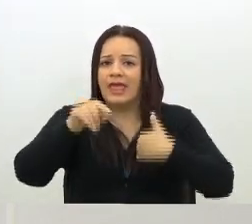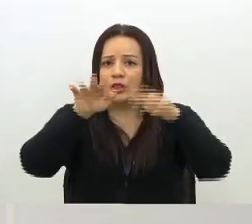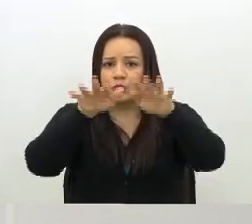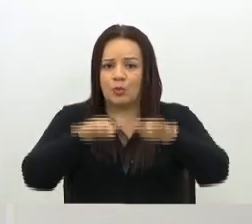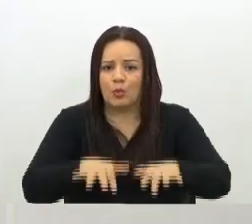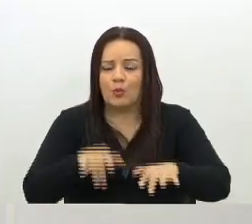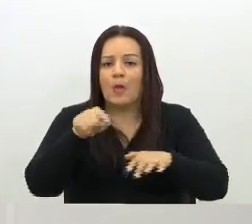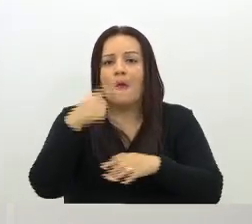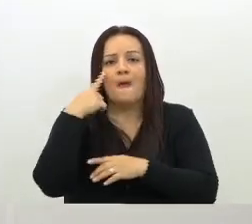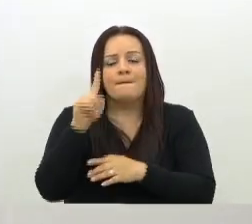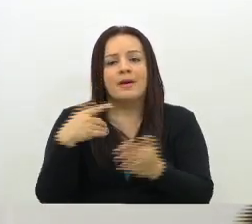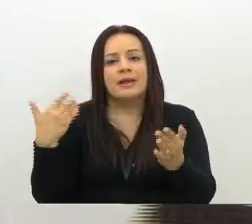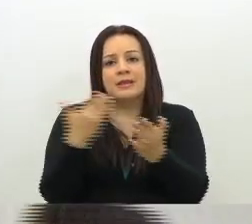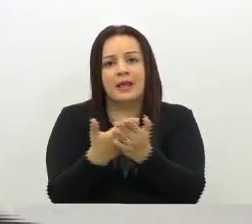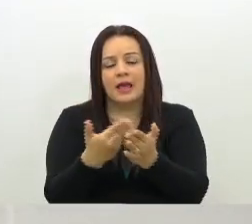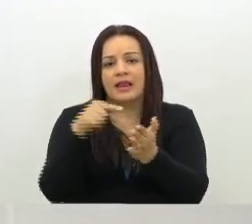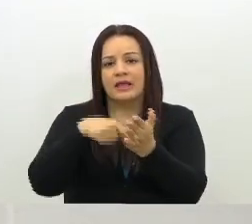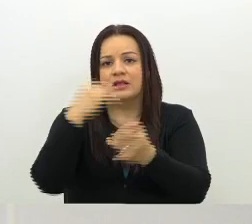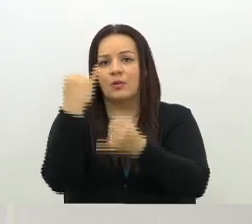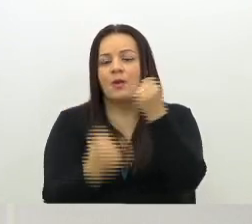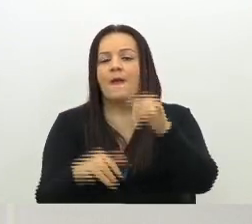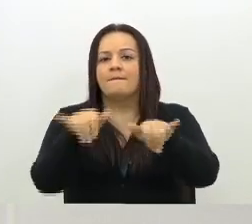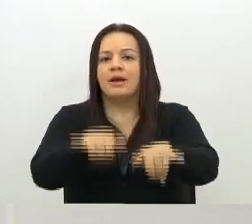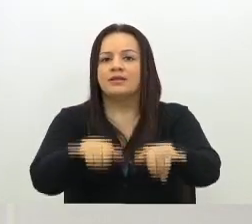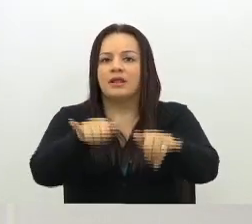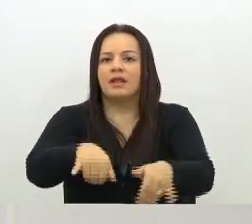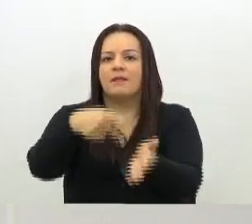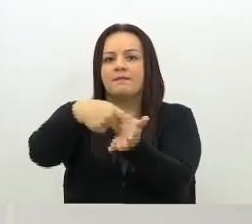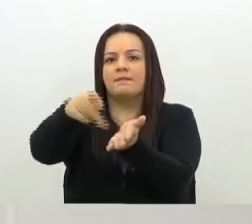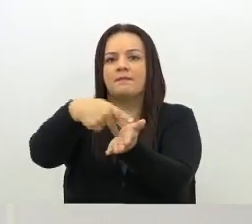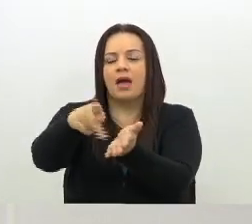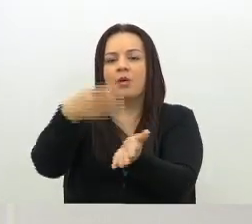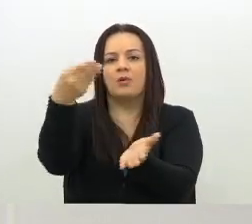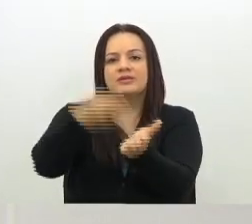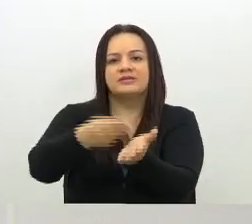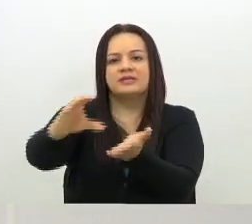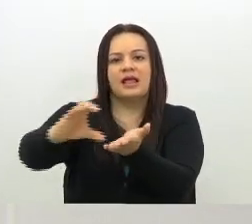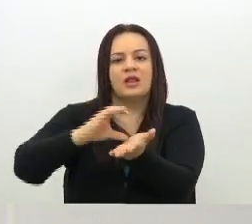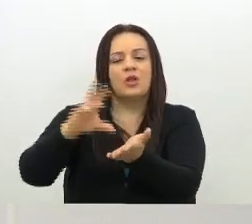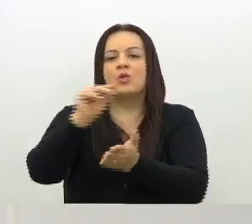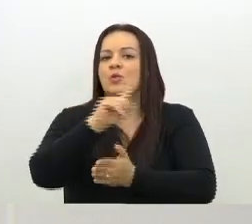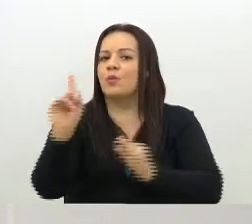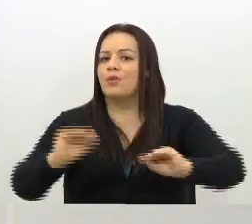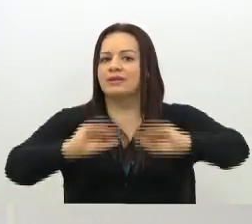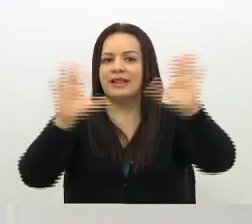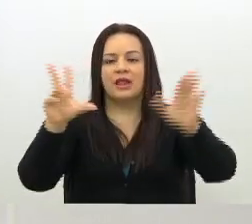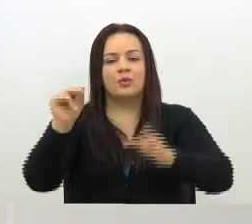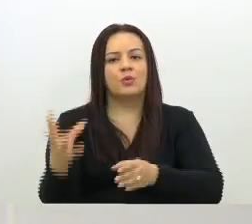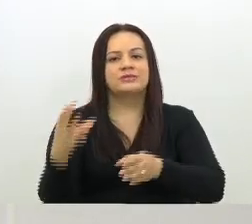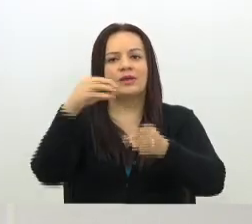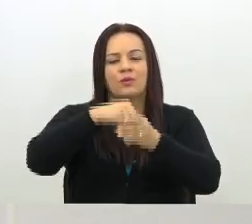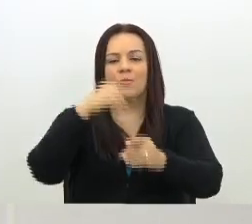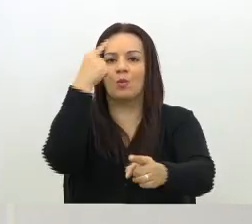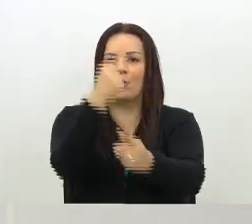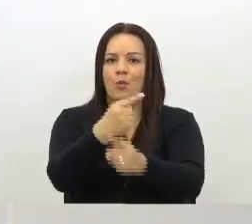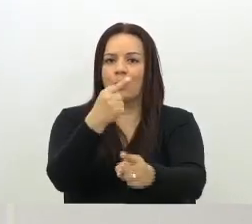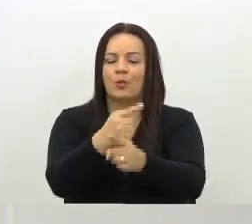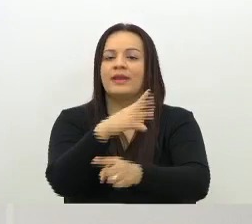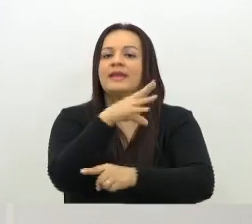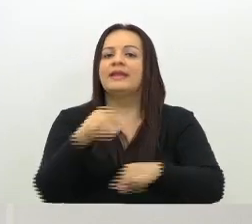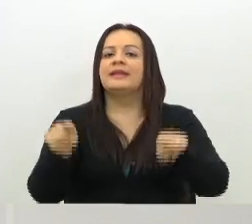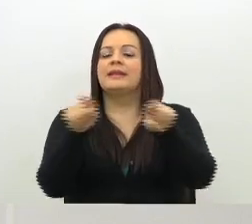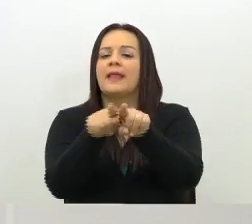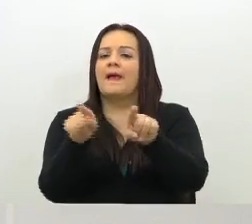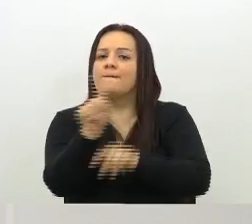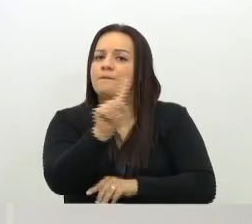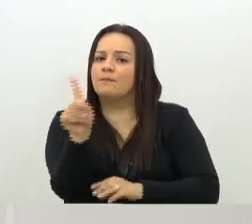de mantener el pago de los salarios no es clara, ni se aborda adecuadamente. Incluso es